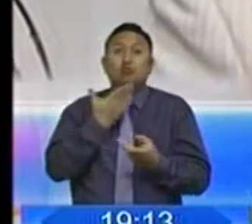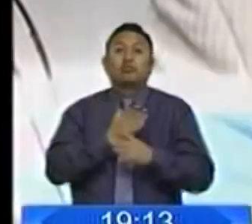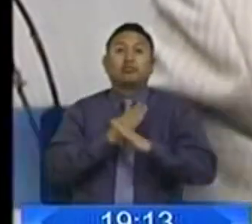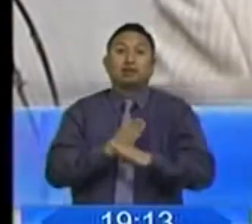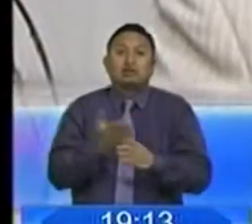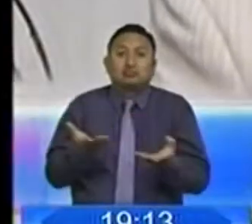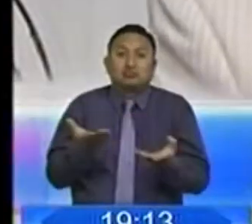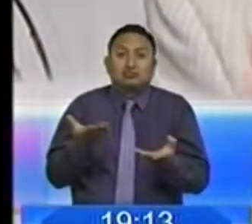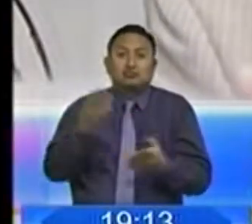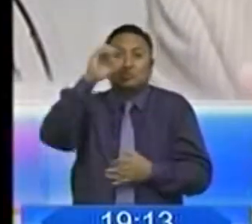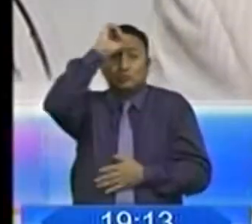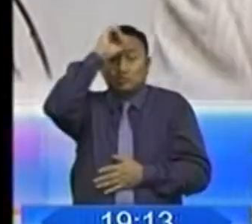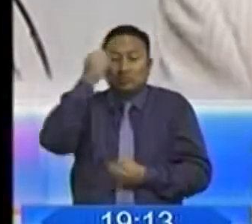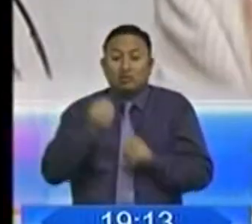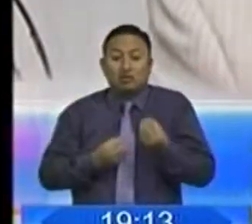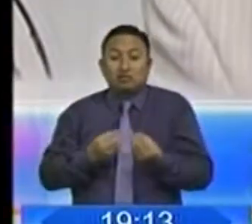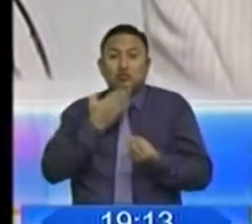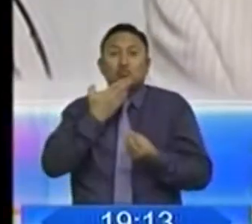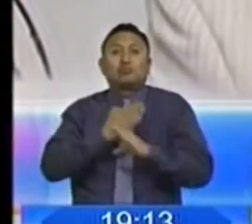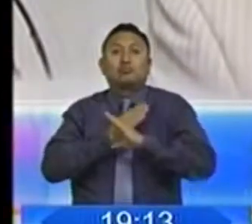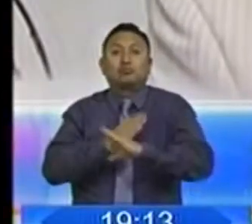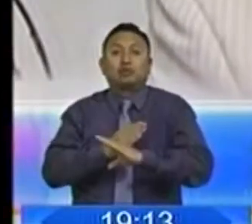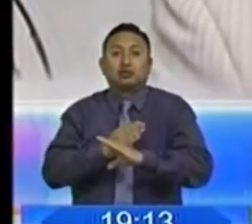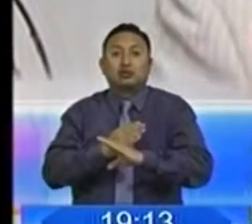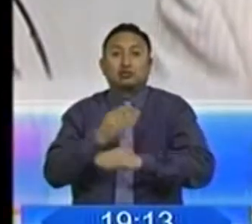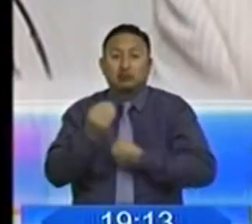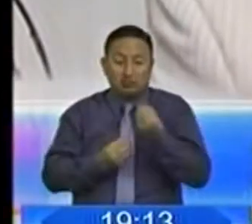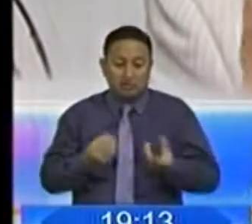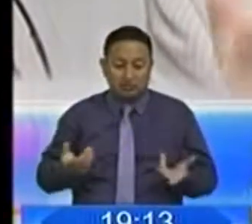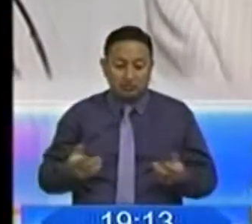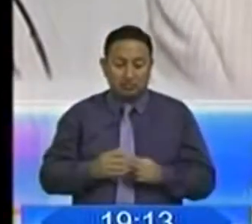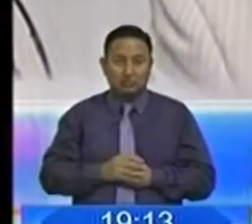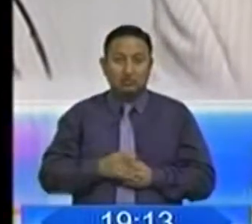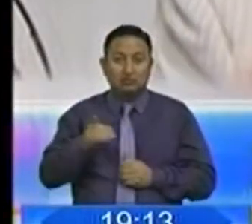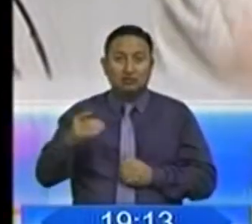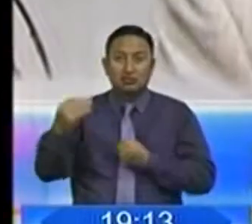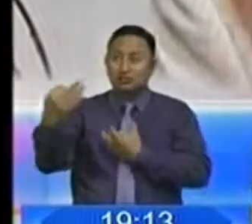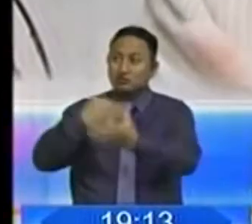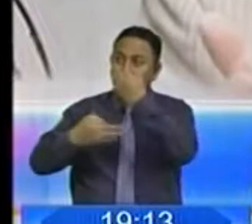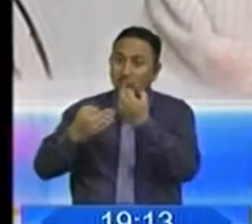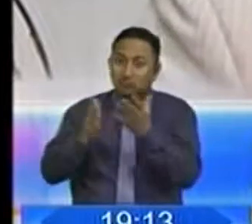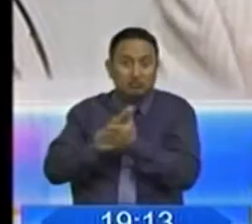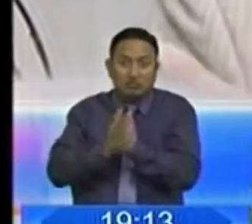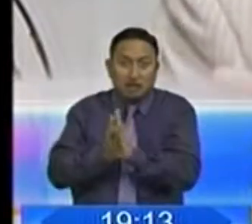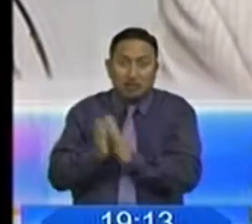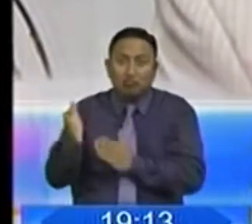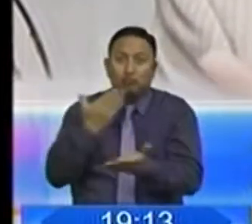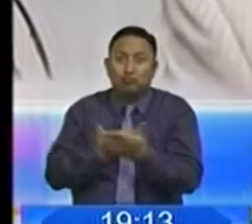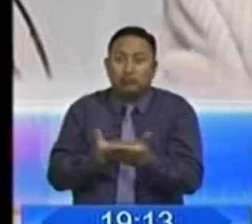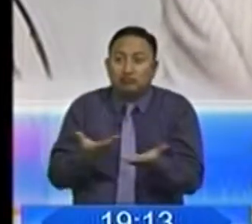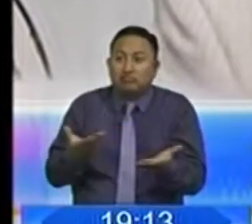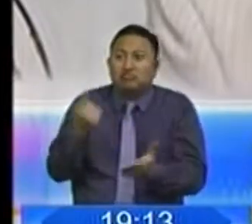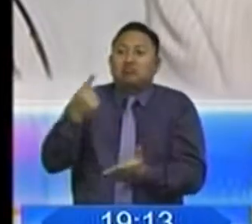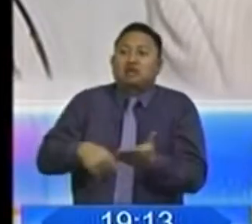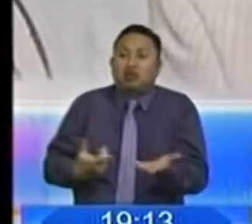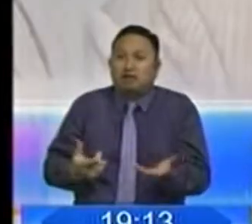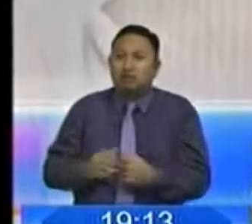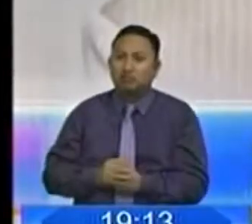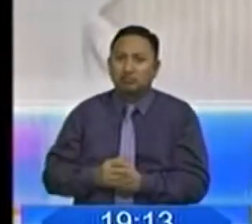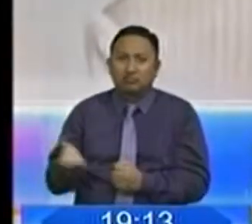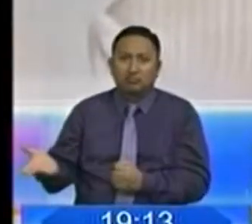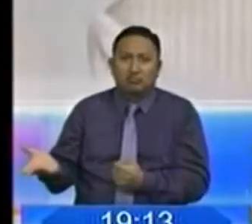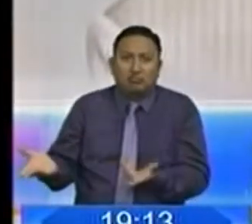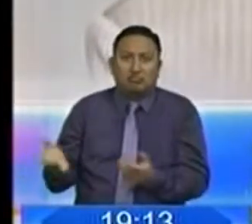No sabíamos cómo defender nuestra posición, cómo presentar pruebas contra qué, contra algo que no me dijeron nada.